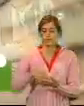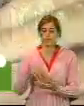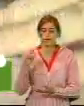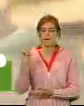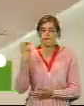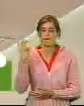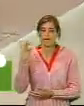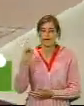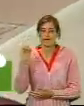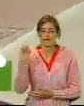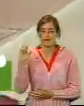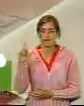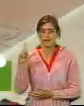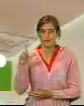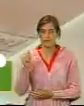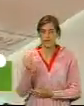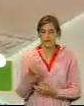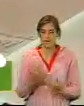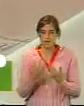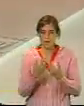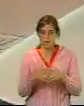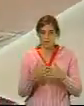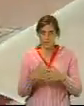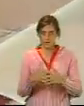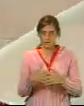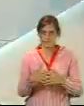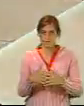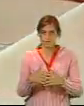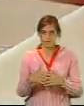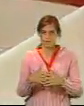Ramírez, por la empresa